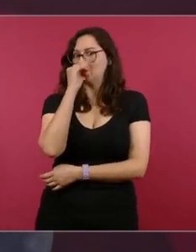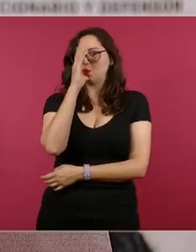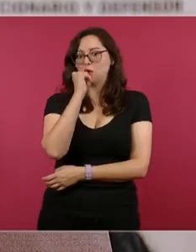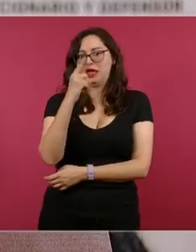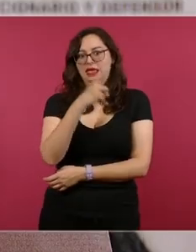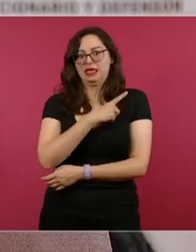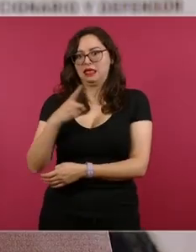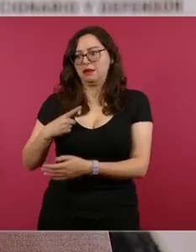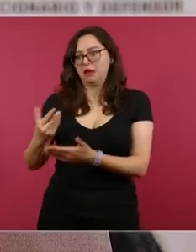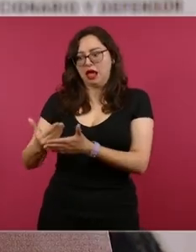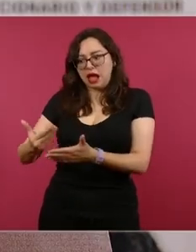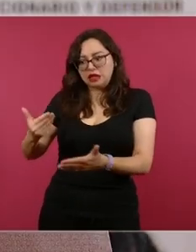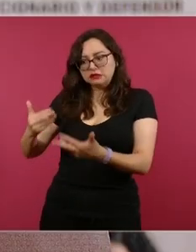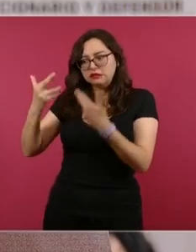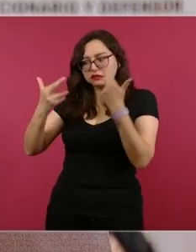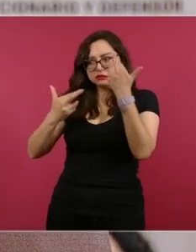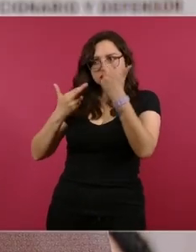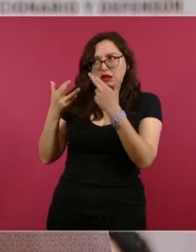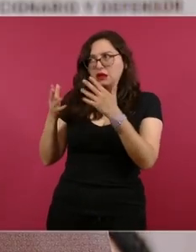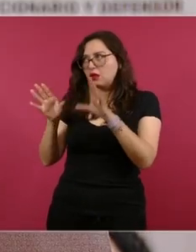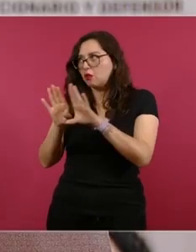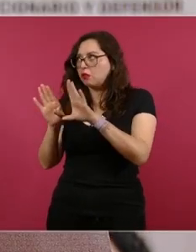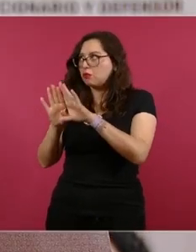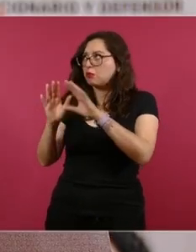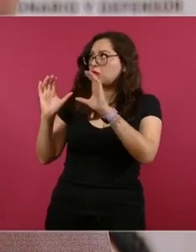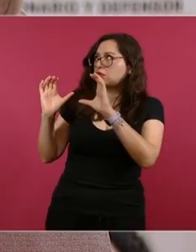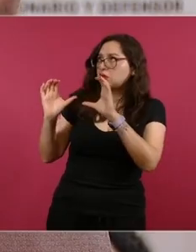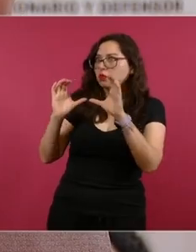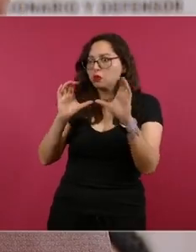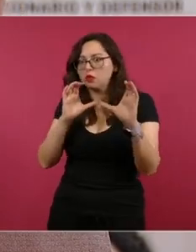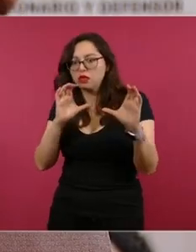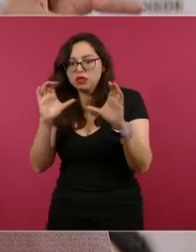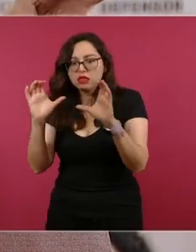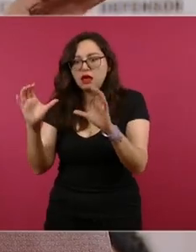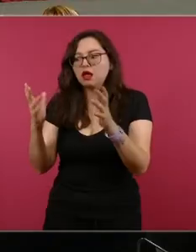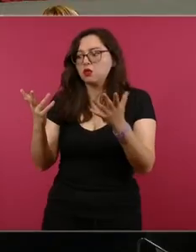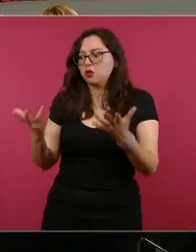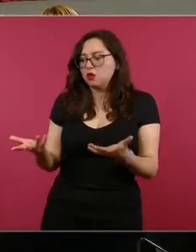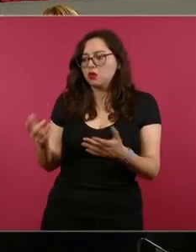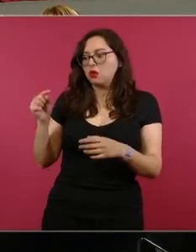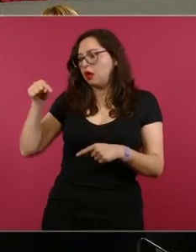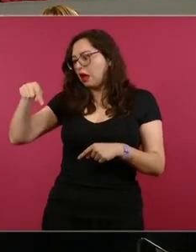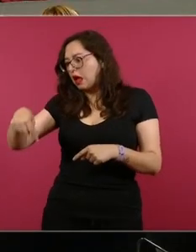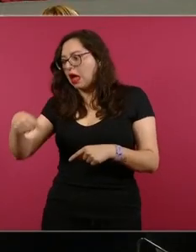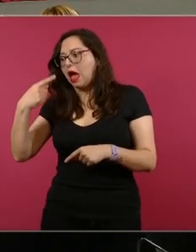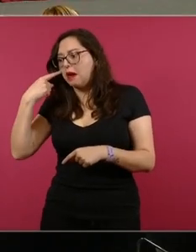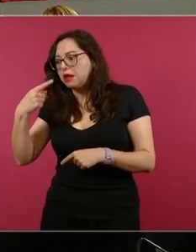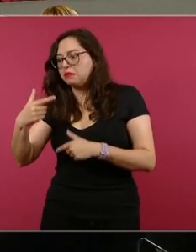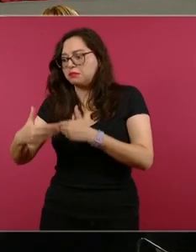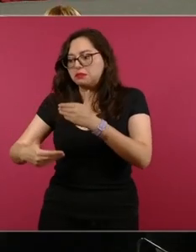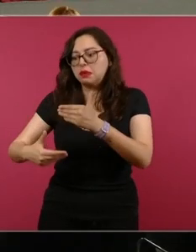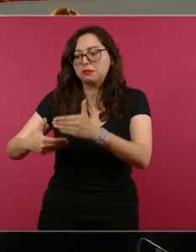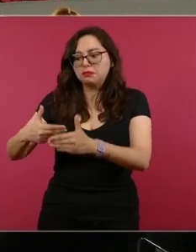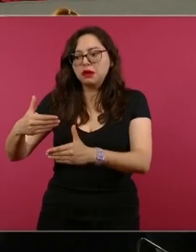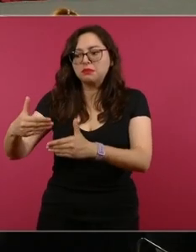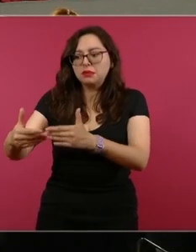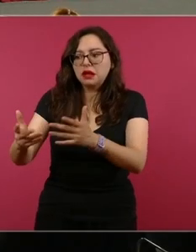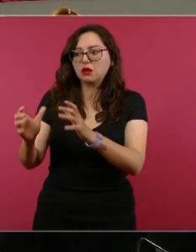los corredores estos colapsados. Era necesario llegar directamente a los lugares establecidos